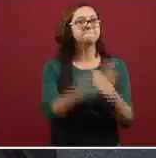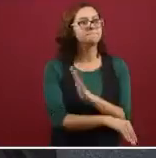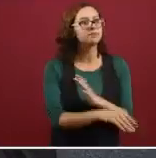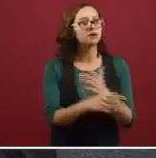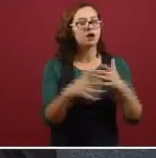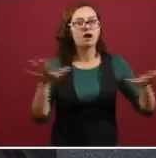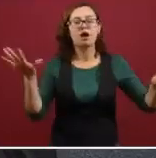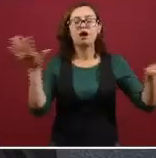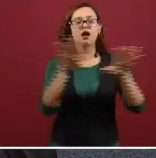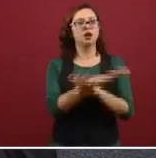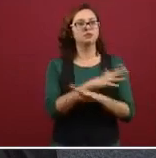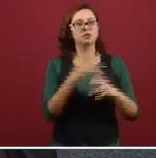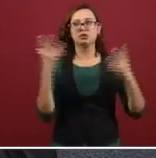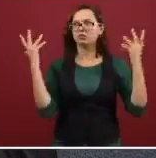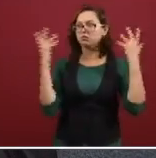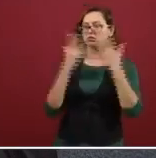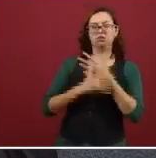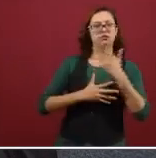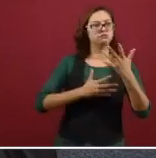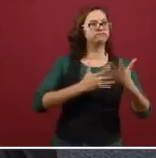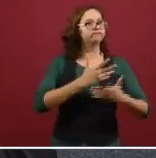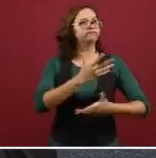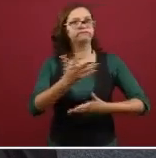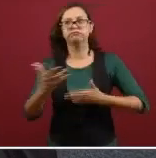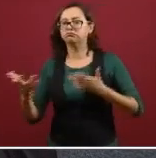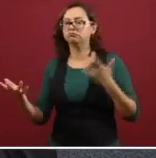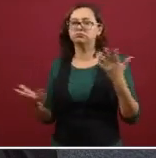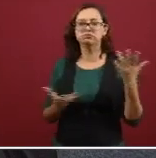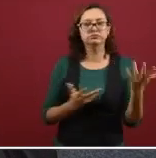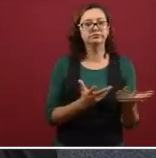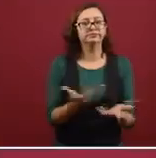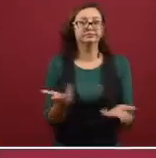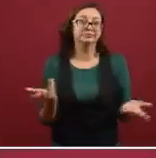Pues así están ahora, todavía